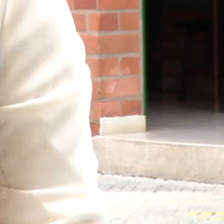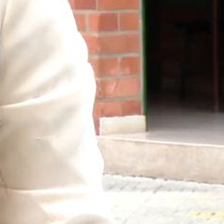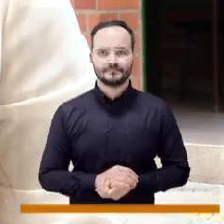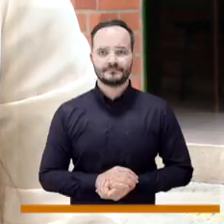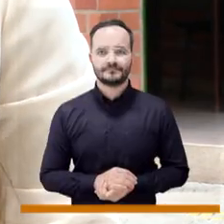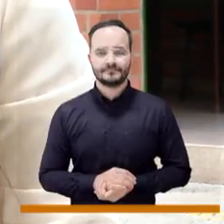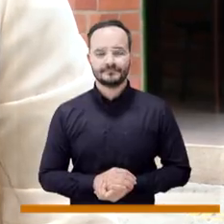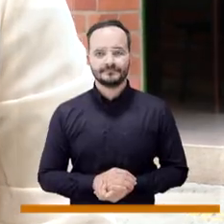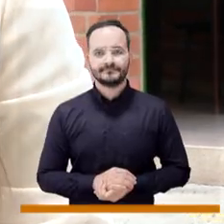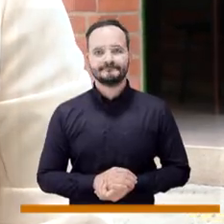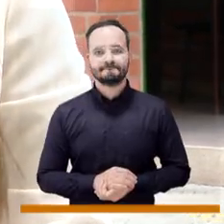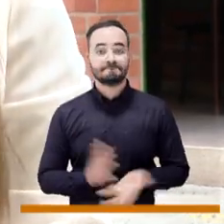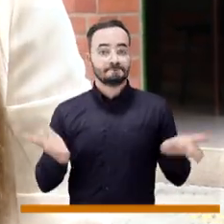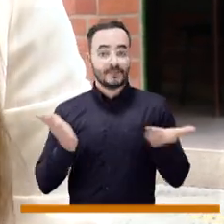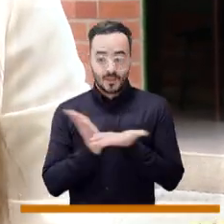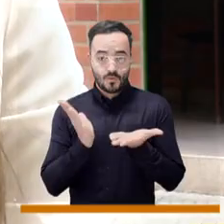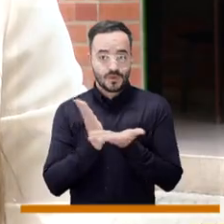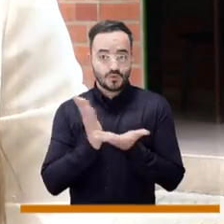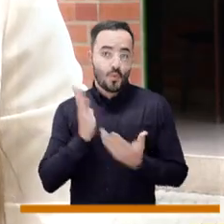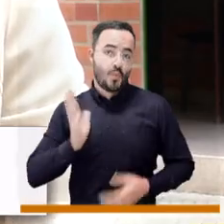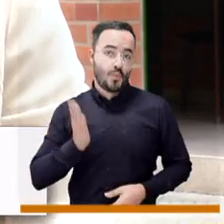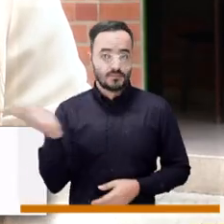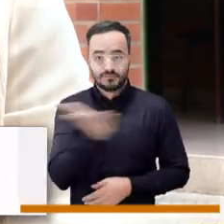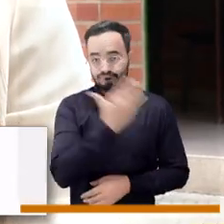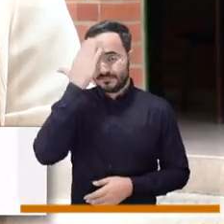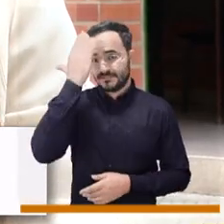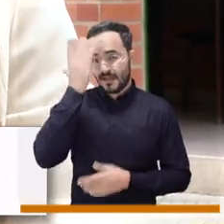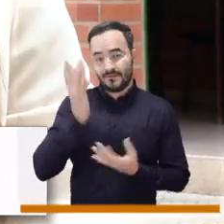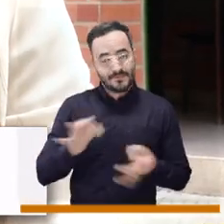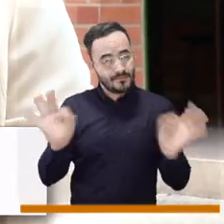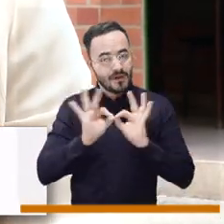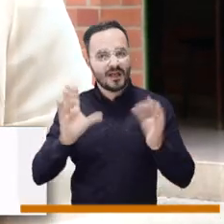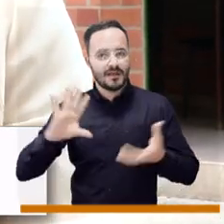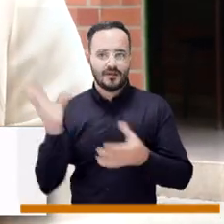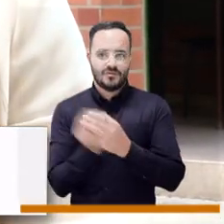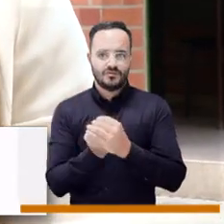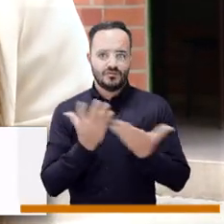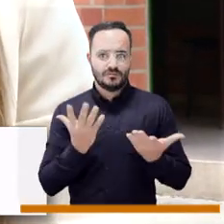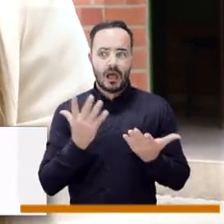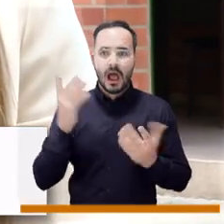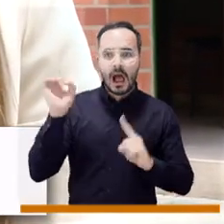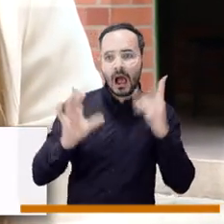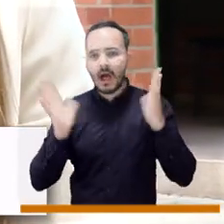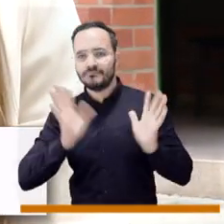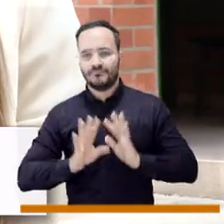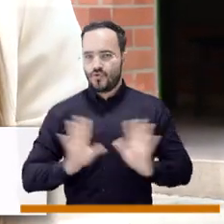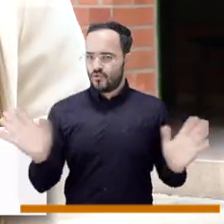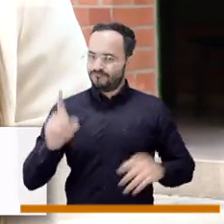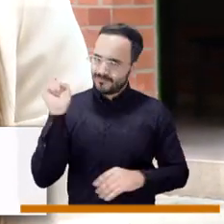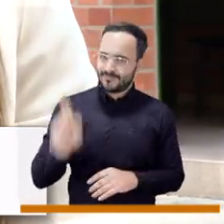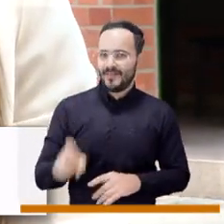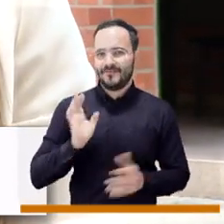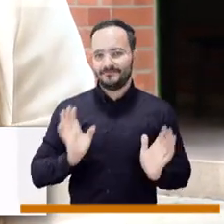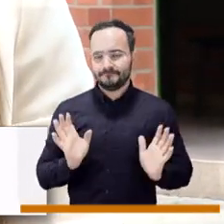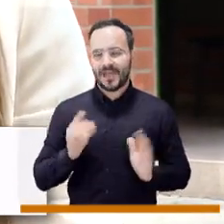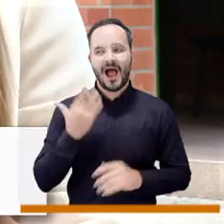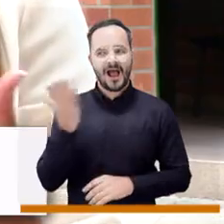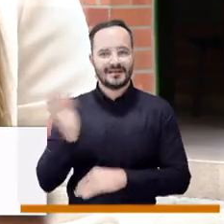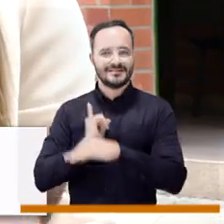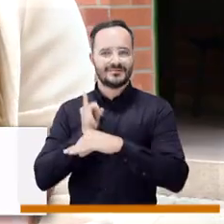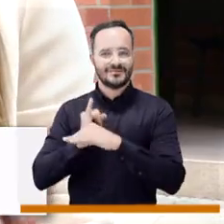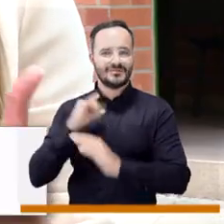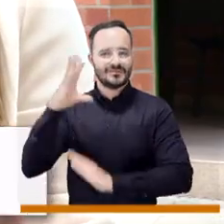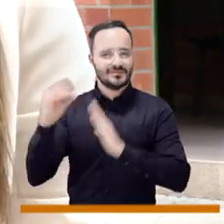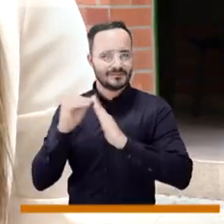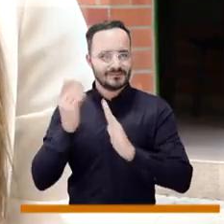la educación debe ser incluyente, eso no tiene discusión. Por eso existen espacios como la institución Maestro Guillermo Vélez Vélez,